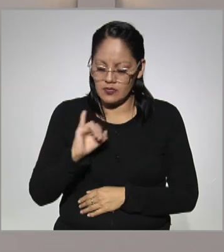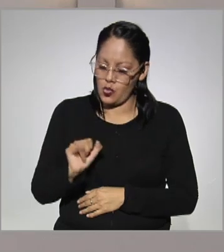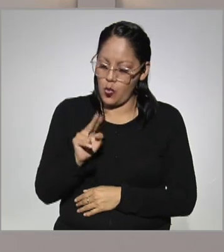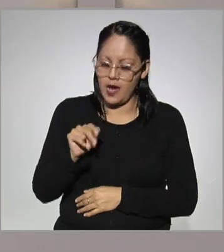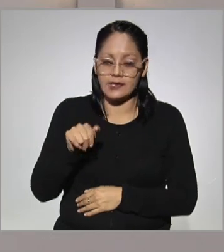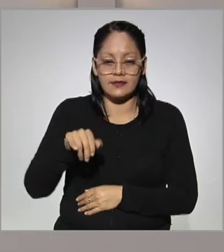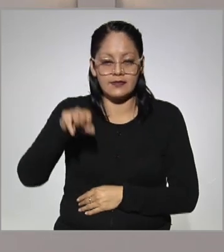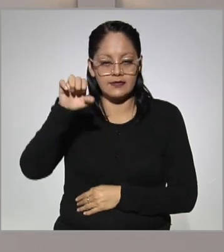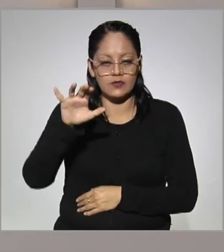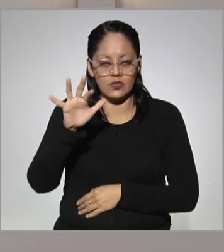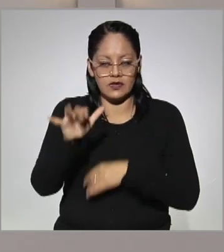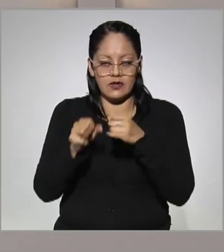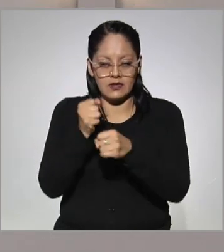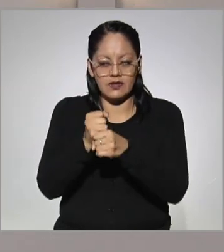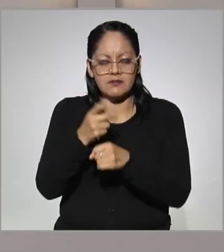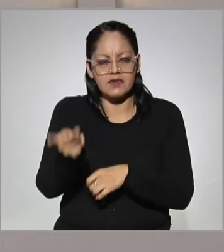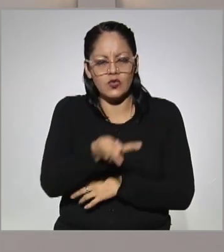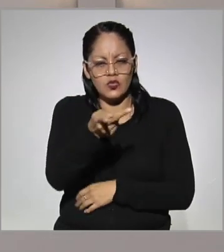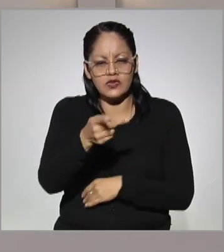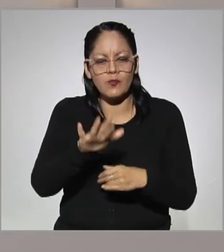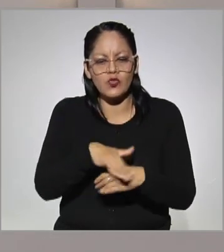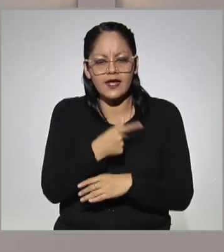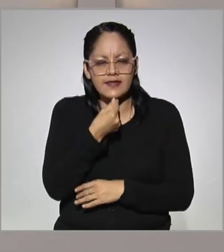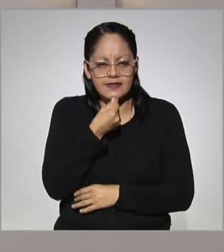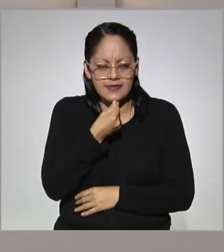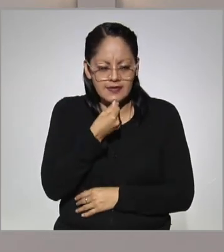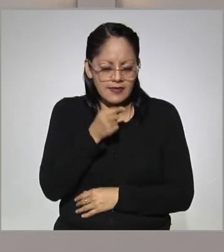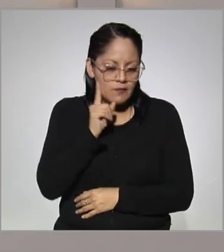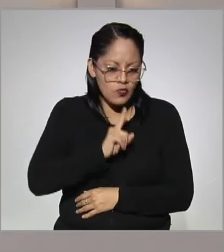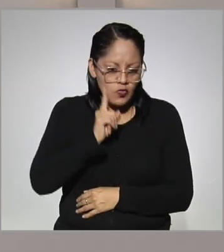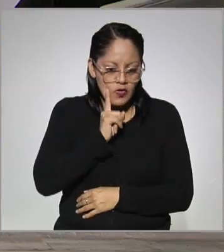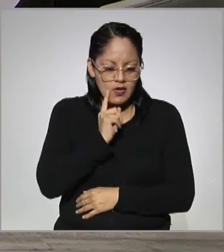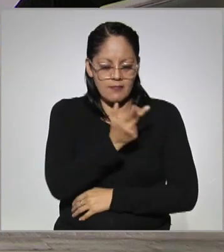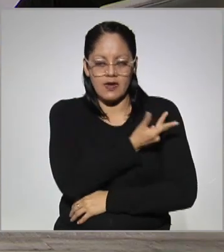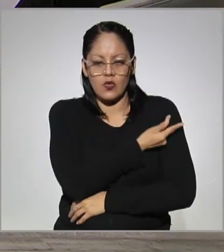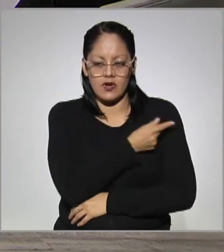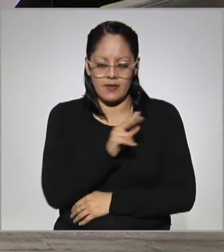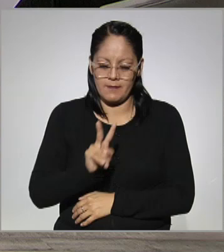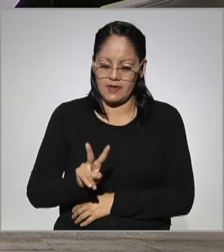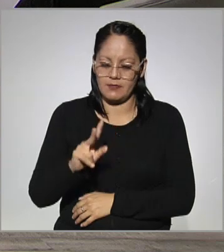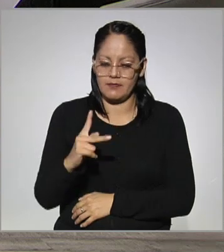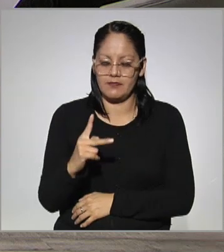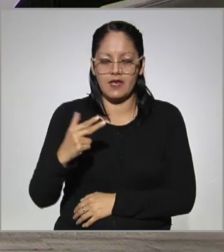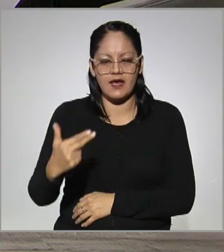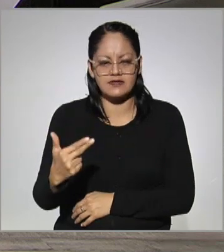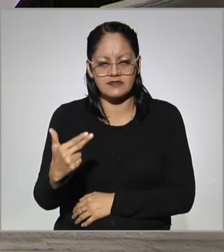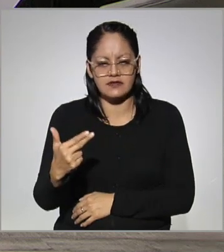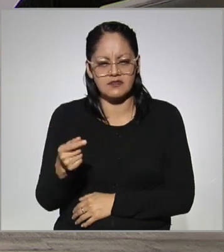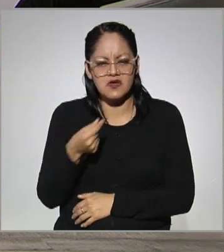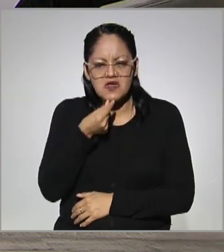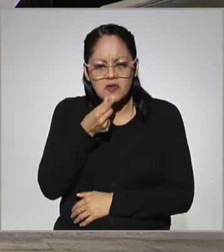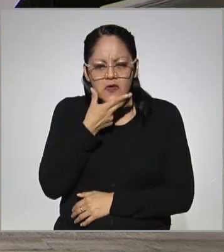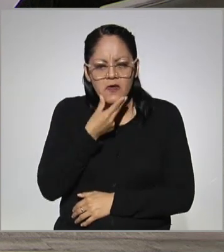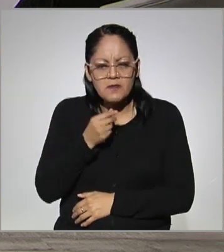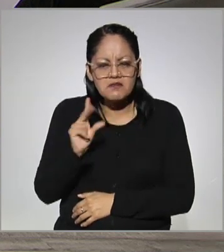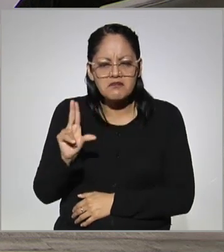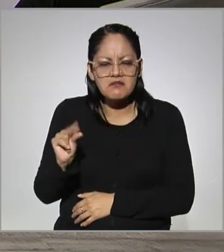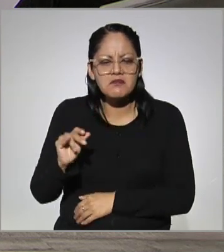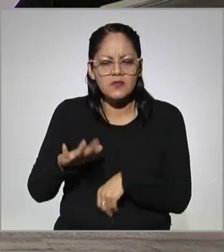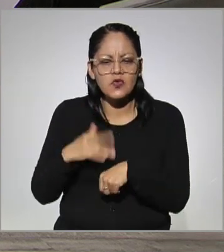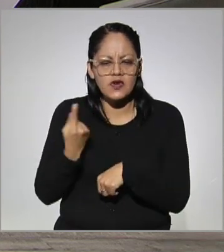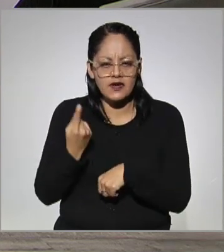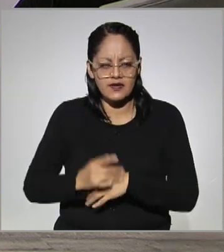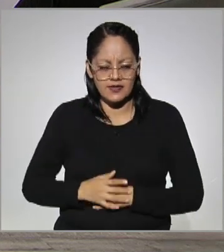por qué solamente vacunan a las niñas contra el VPH y a los niños no. Bueno, buenísima pregunta, sí. Doctores. Sí, creo que